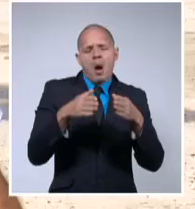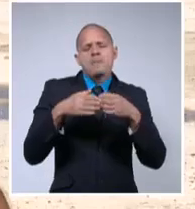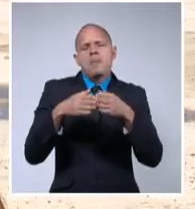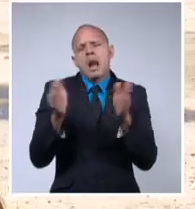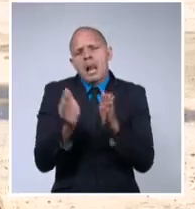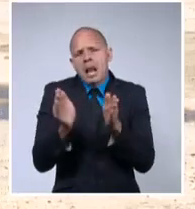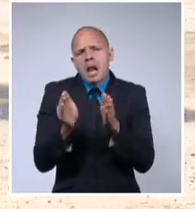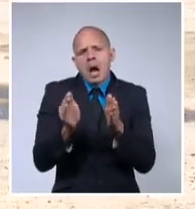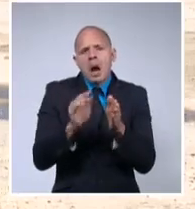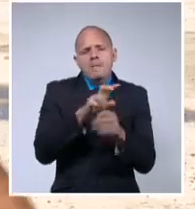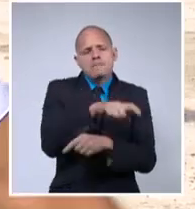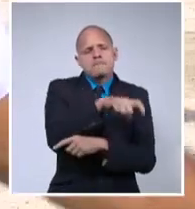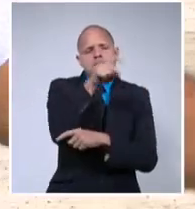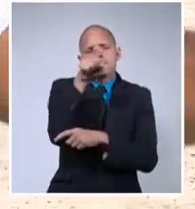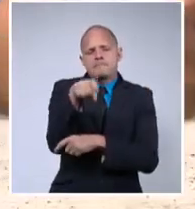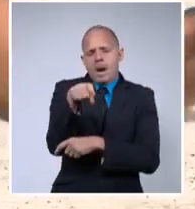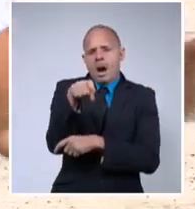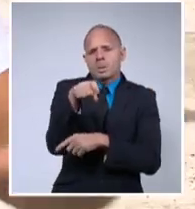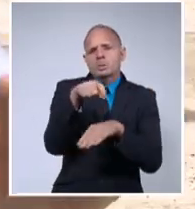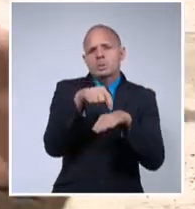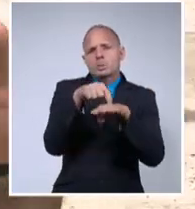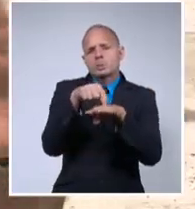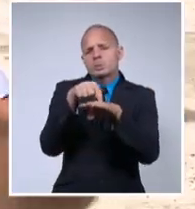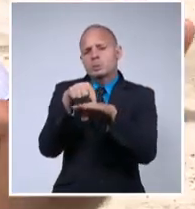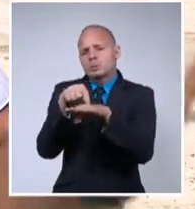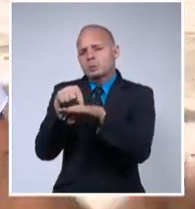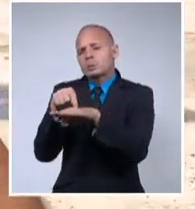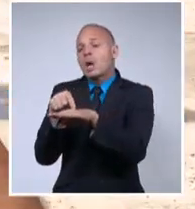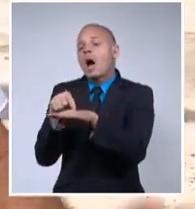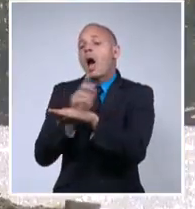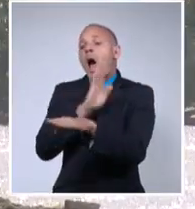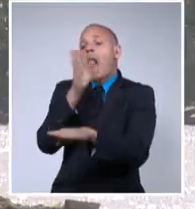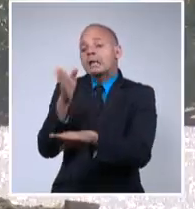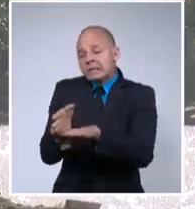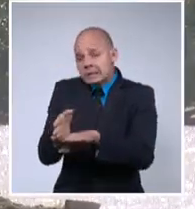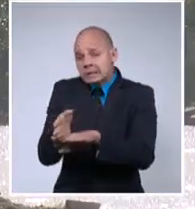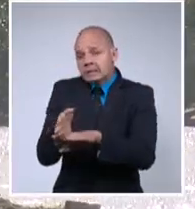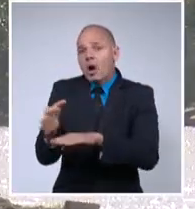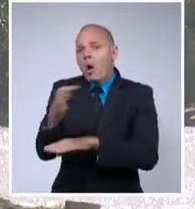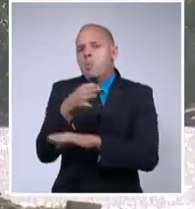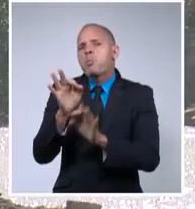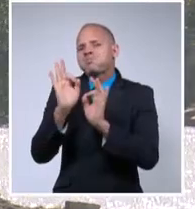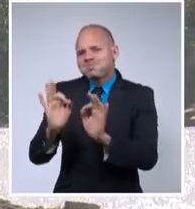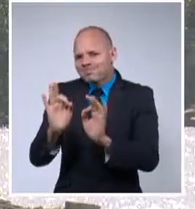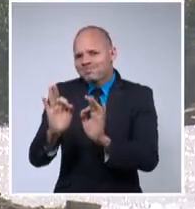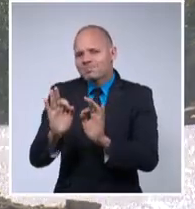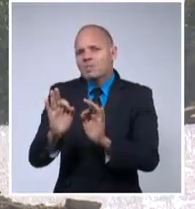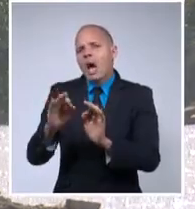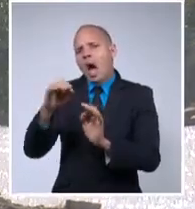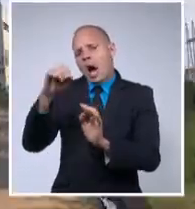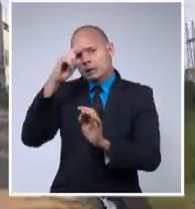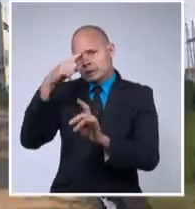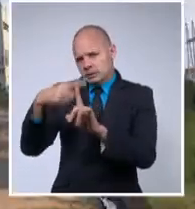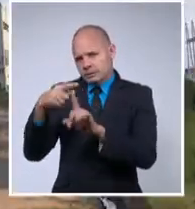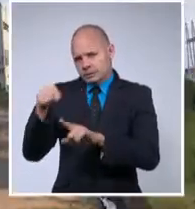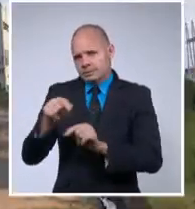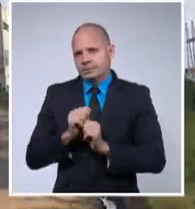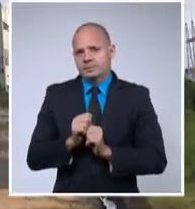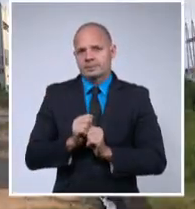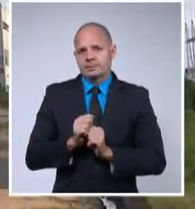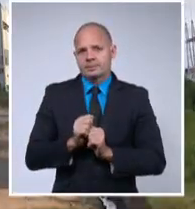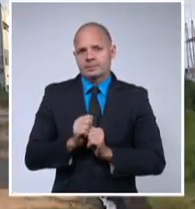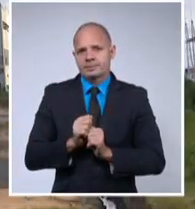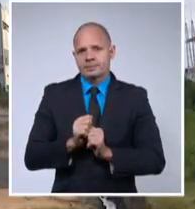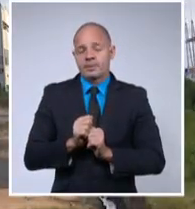que nos permite hacer la transportación evitando los puentes de tránsito nacional. En